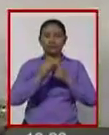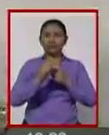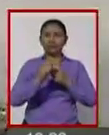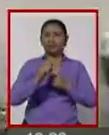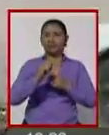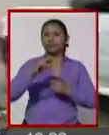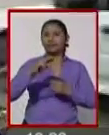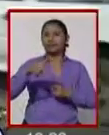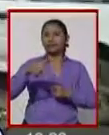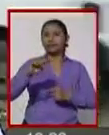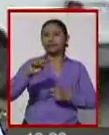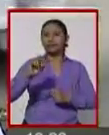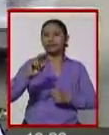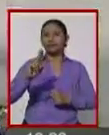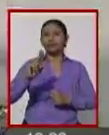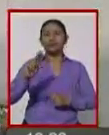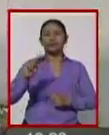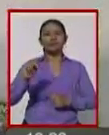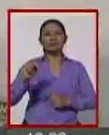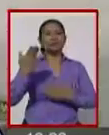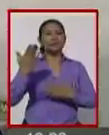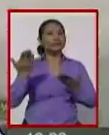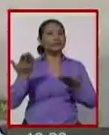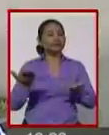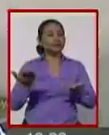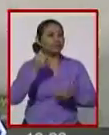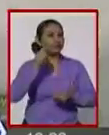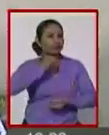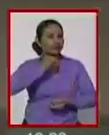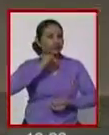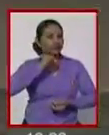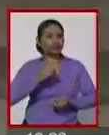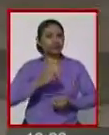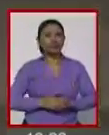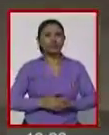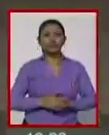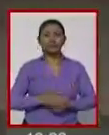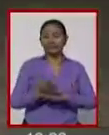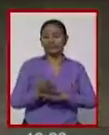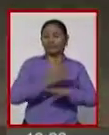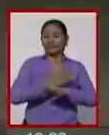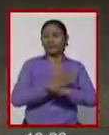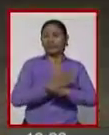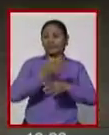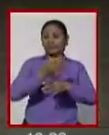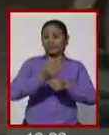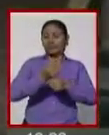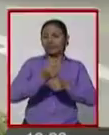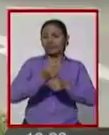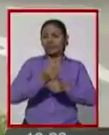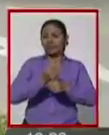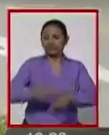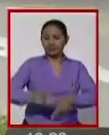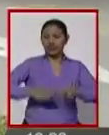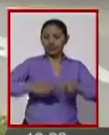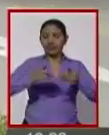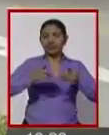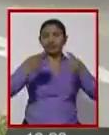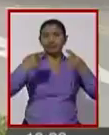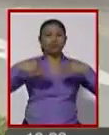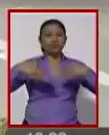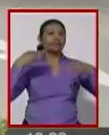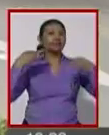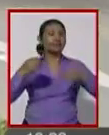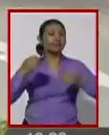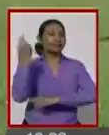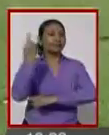Ibsen, y ahí había una chica esa. Antes de que el niño sea raptado, el denunciante salió a festejar el